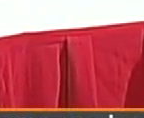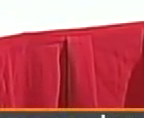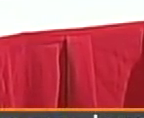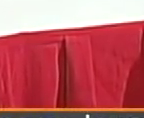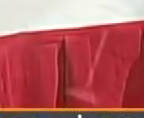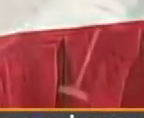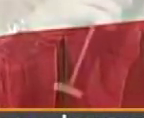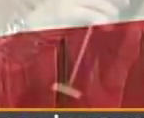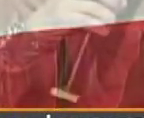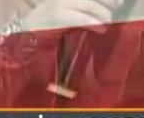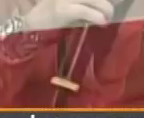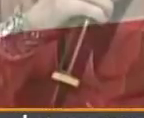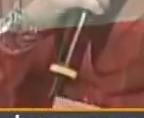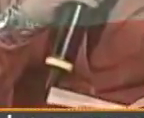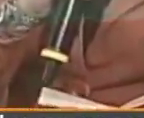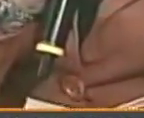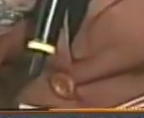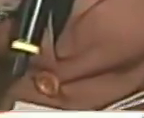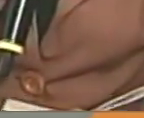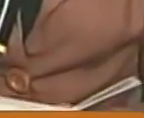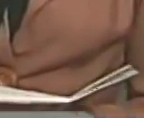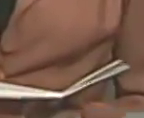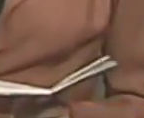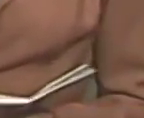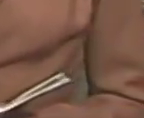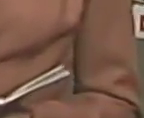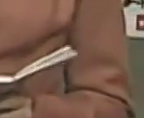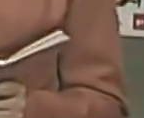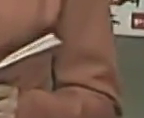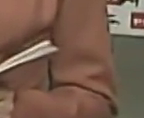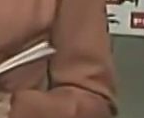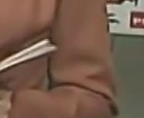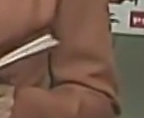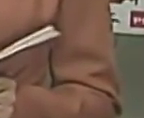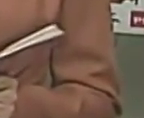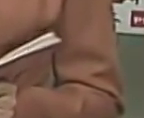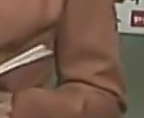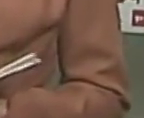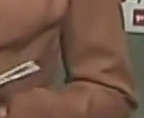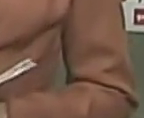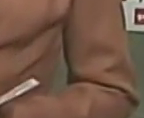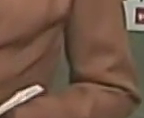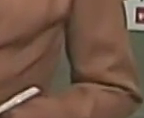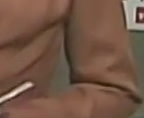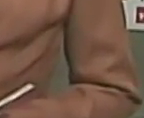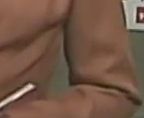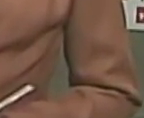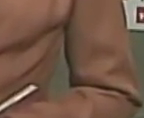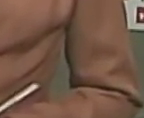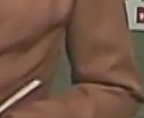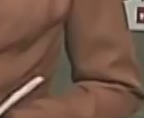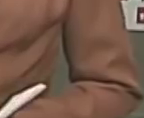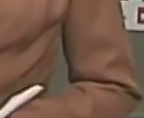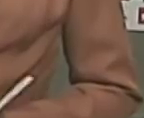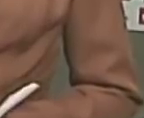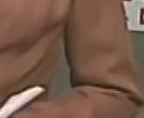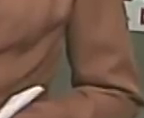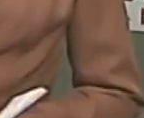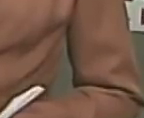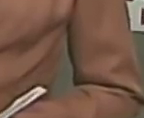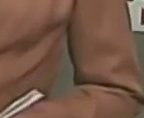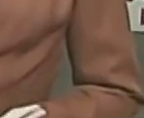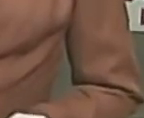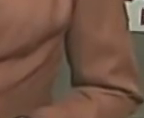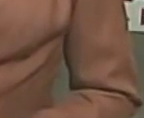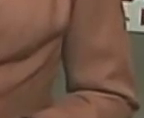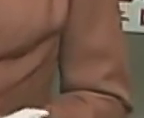el intento de zozobra creado por la oposición mediante rumores, una vez más destacan y evidencian el interés que tiene la oposición en desestabilizar la